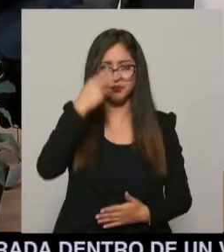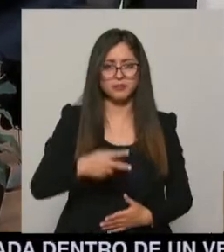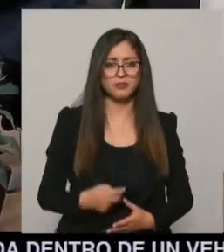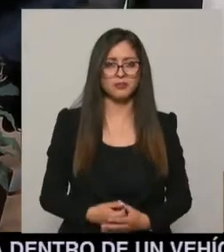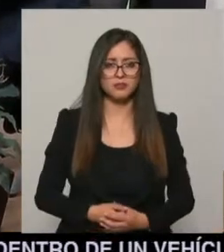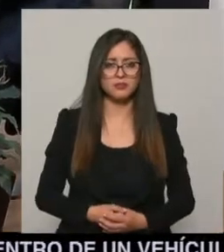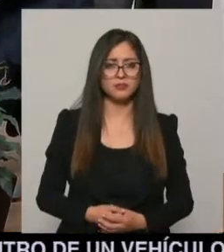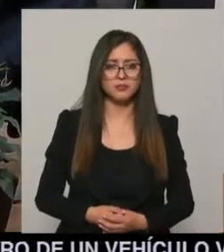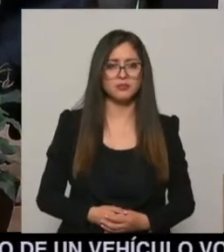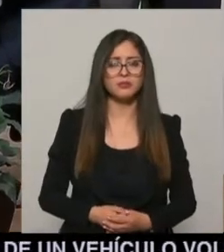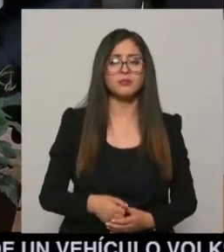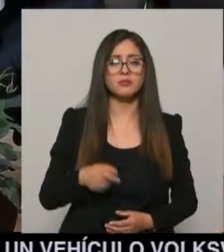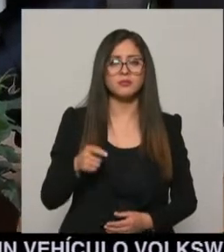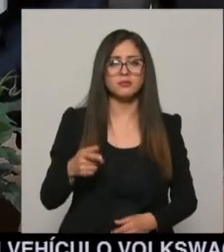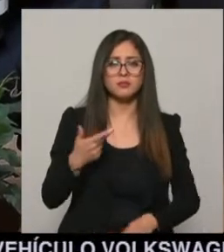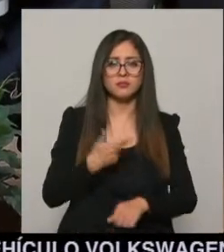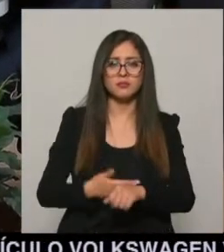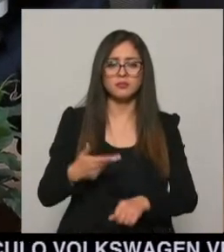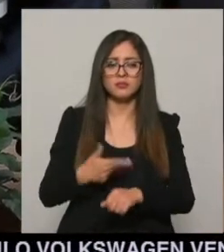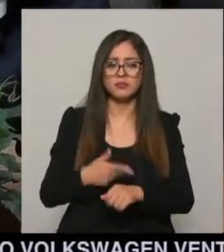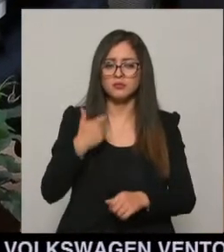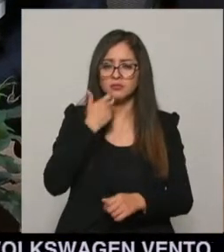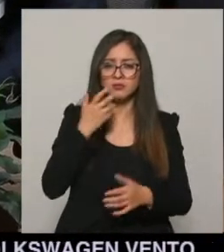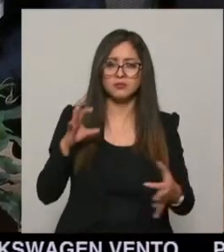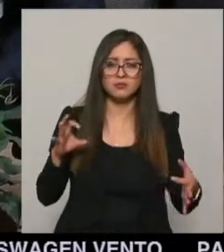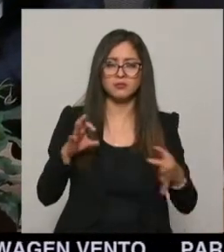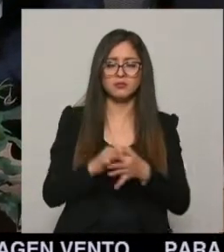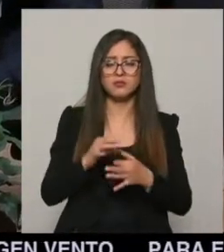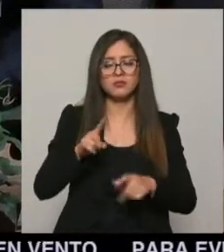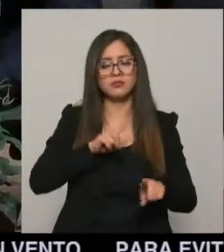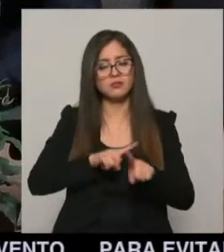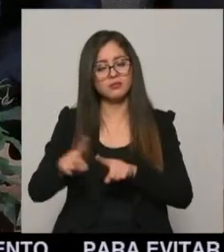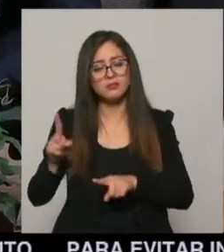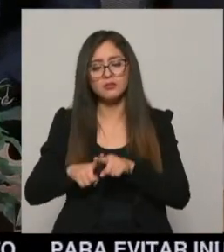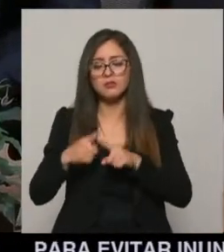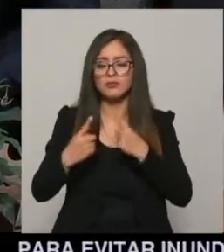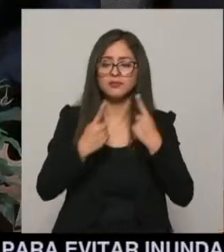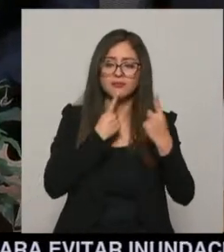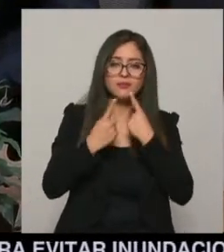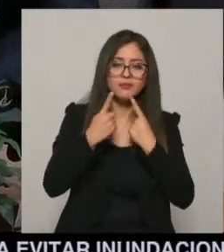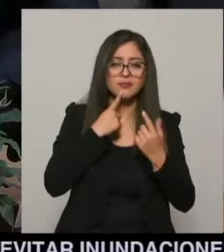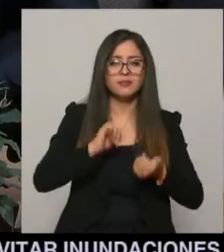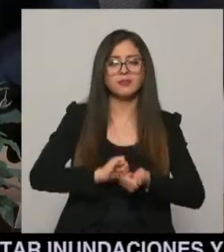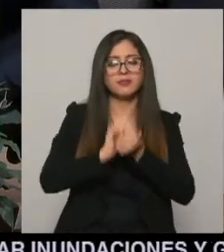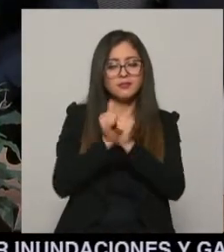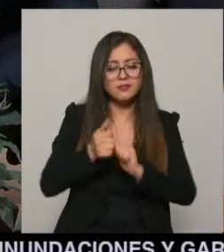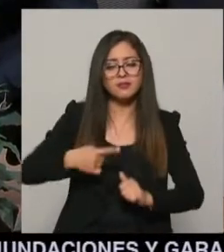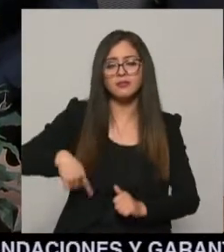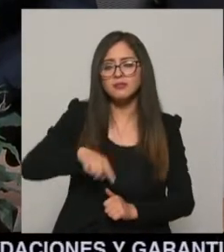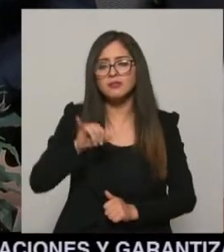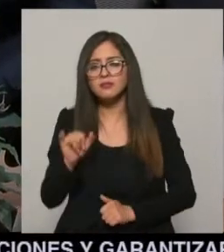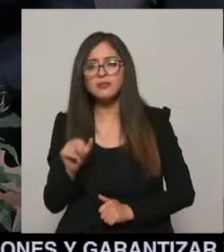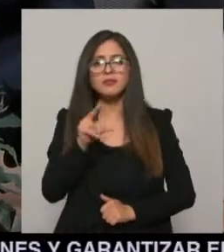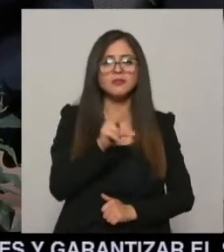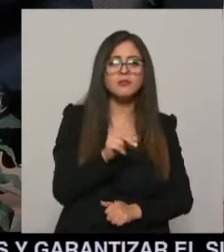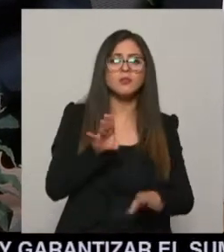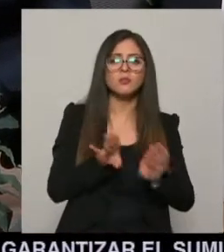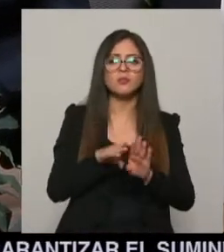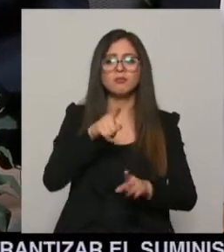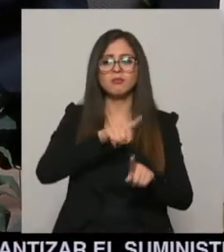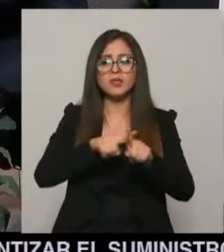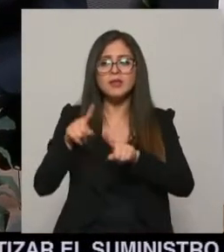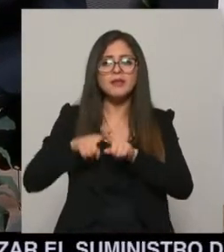a los consensos necesarios. Hay algunas controversias que no están permitiendo el consenso, hay disensos en diversas